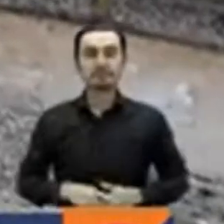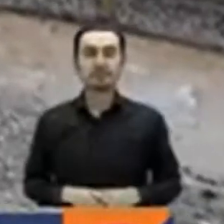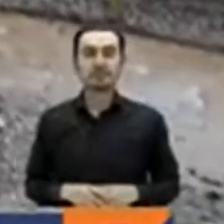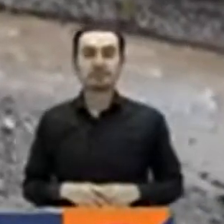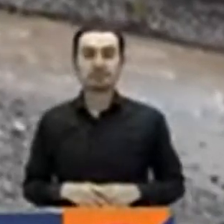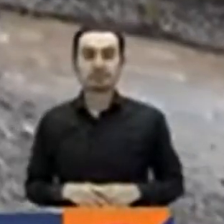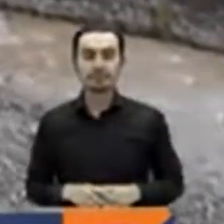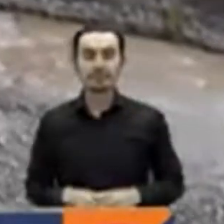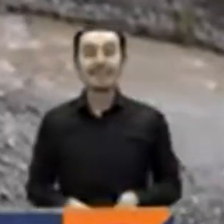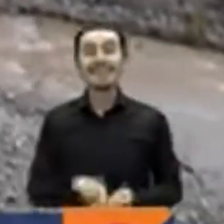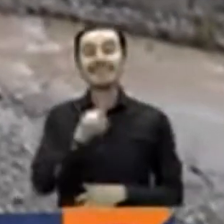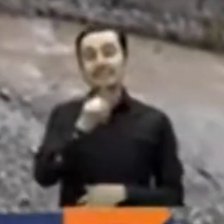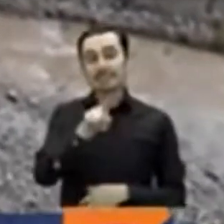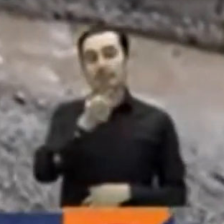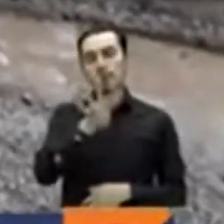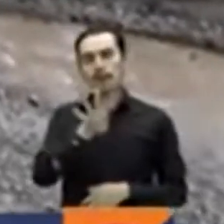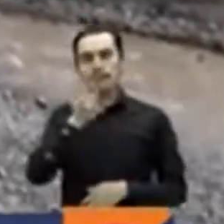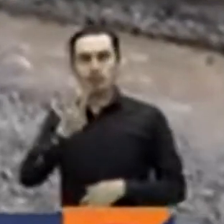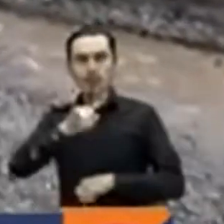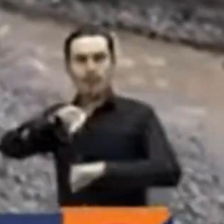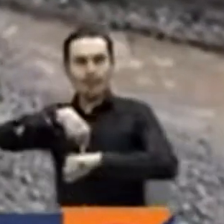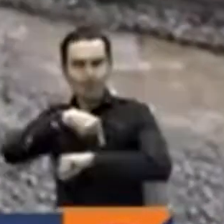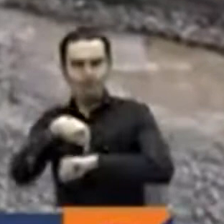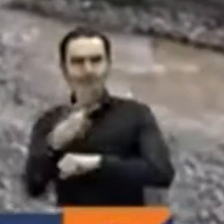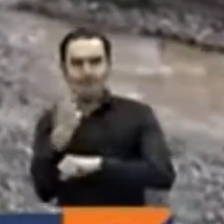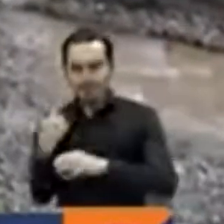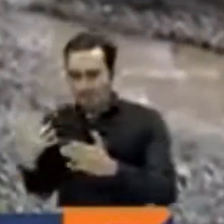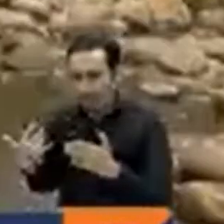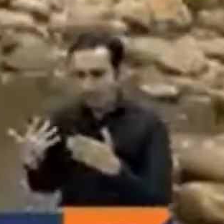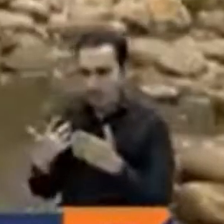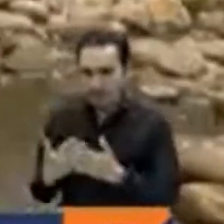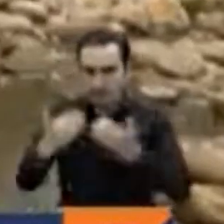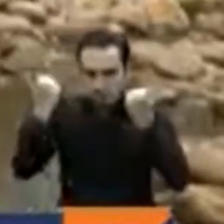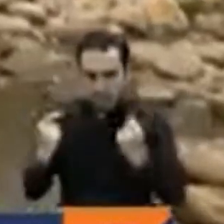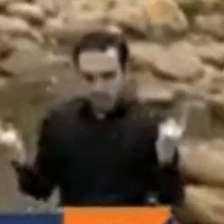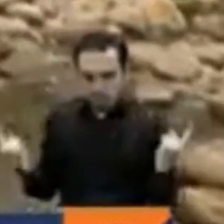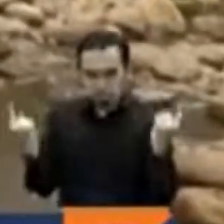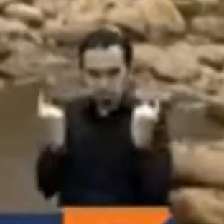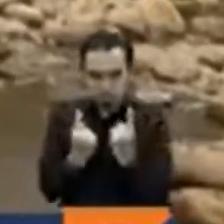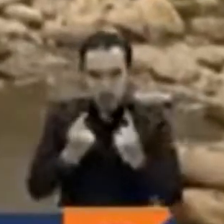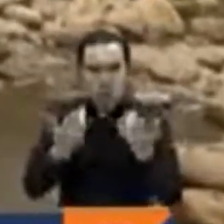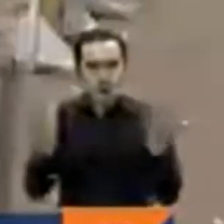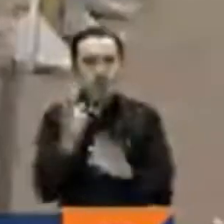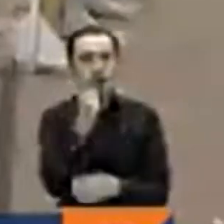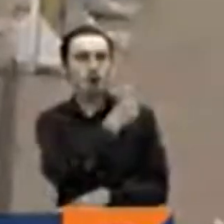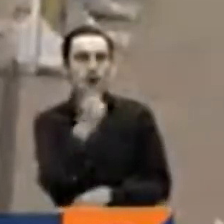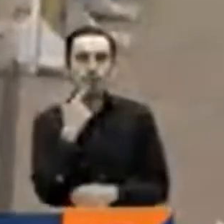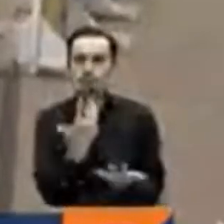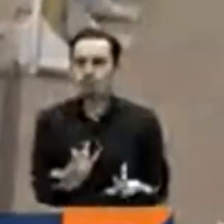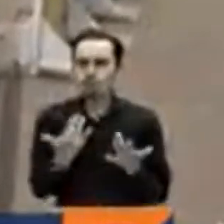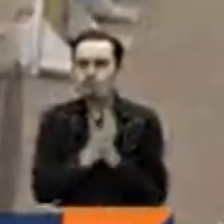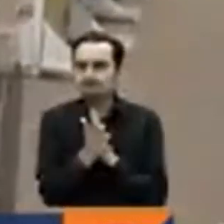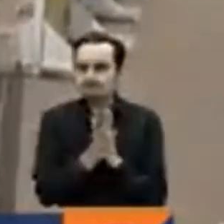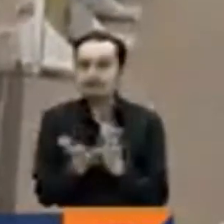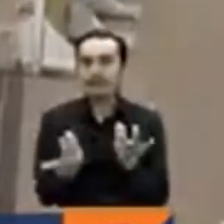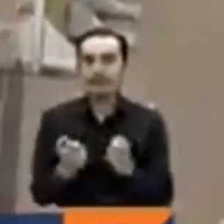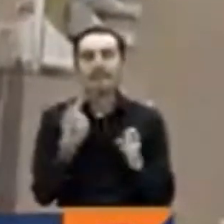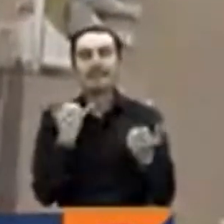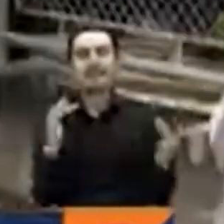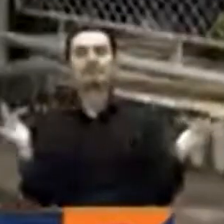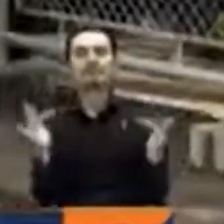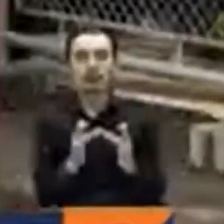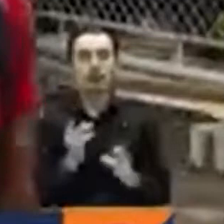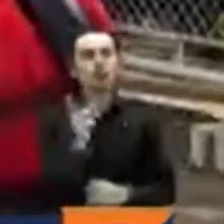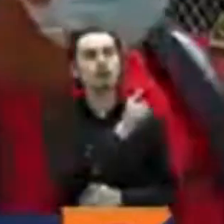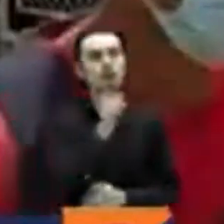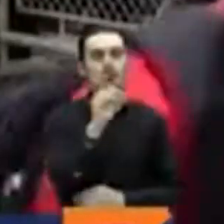Son 144 horas que restan para ese esperado momento por las poblaciones de lado y lado de los puntos que interconectan